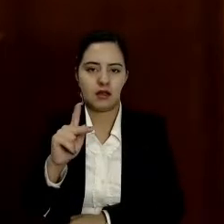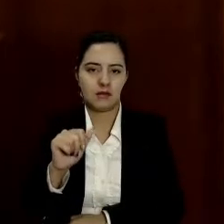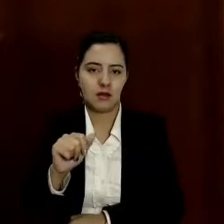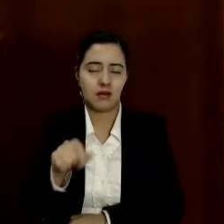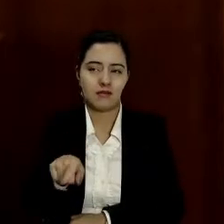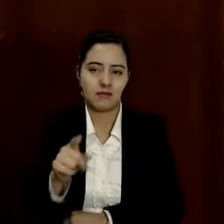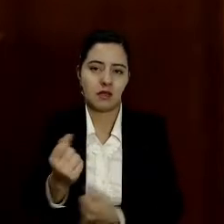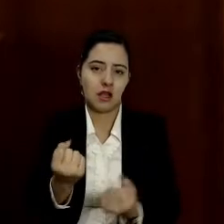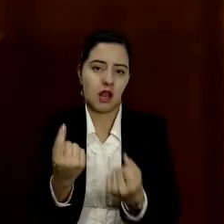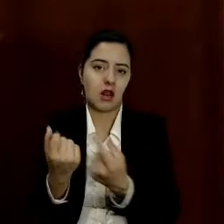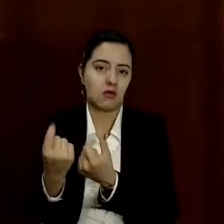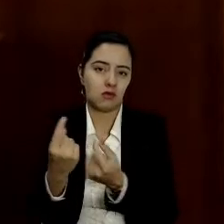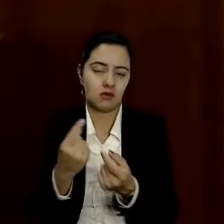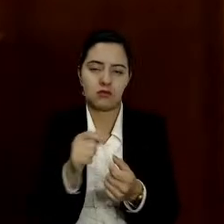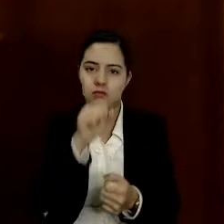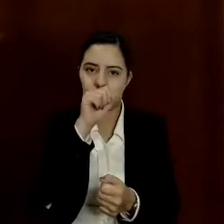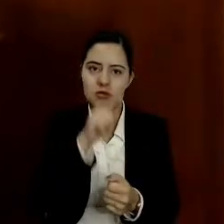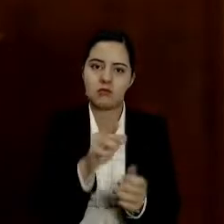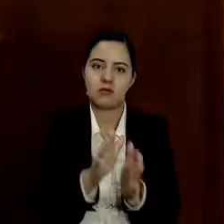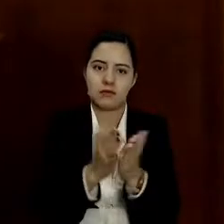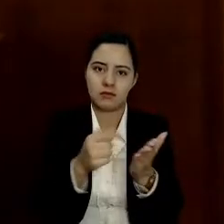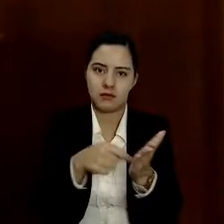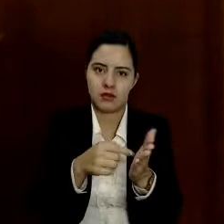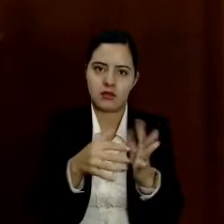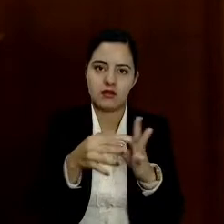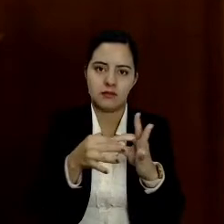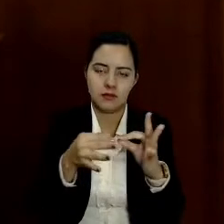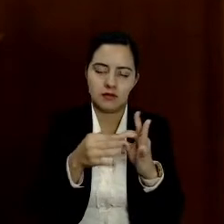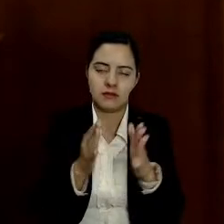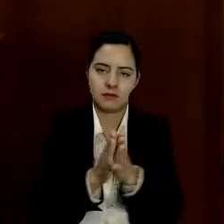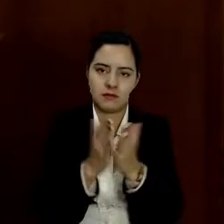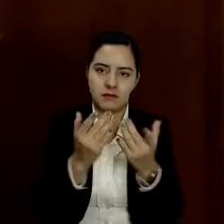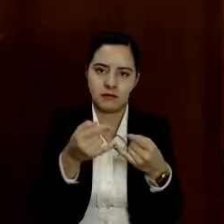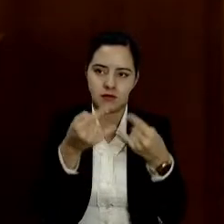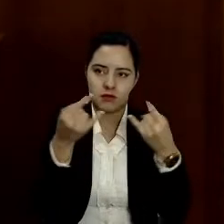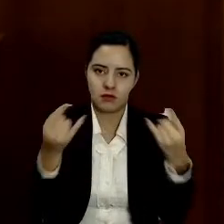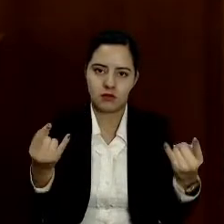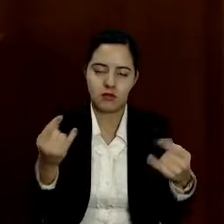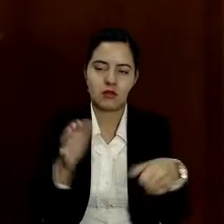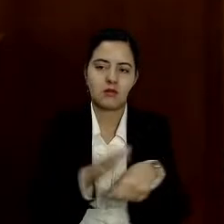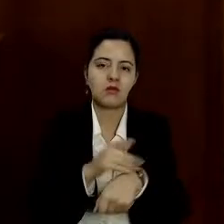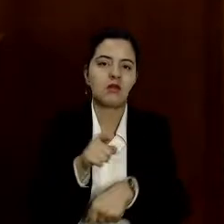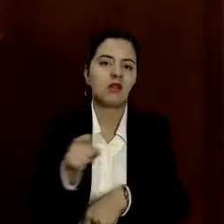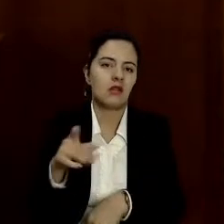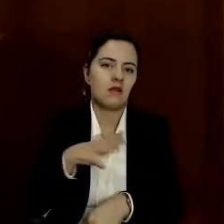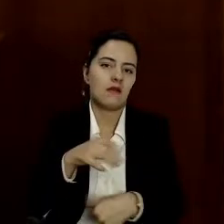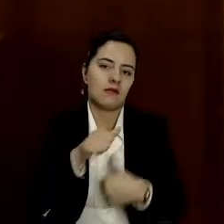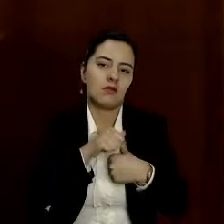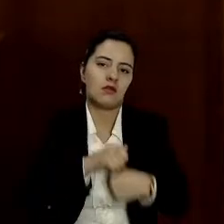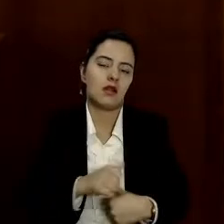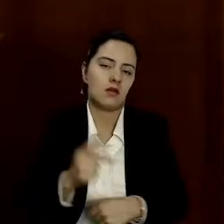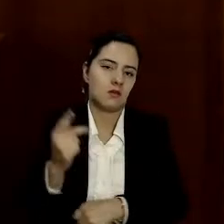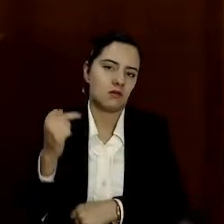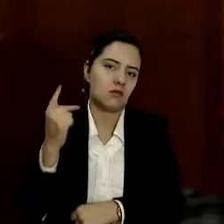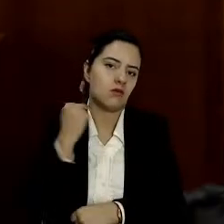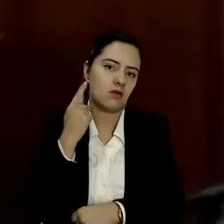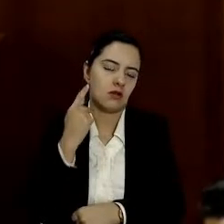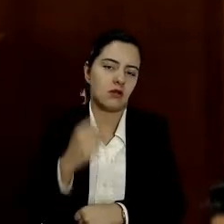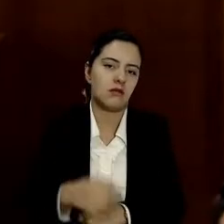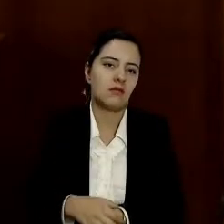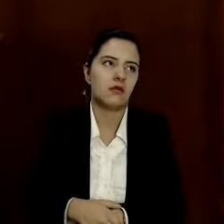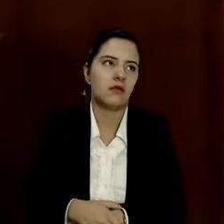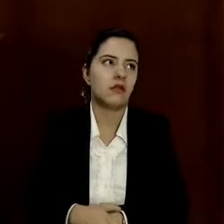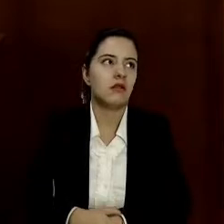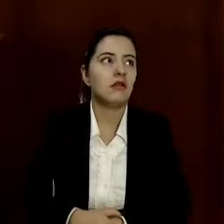su peso político, los montos desviados y cercanía con el actual gobernador. Los saqueos